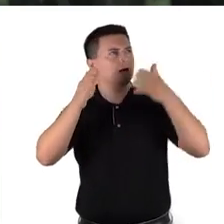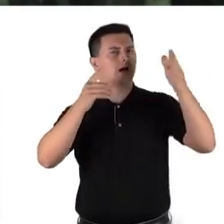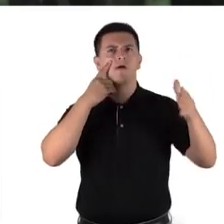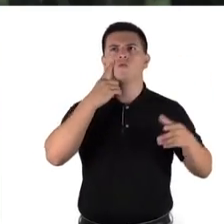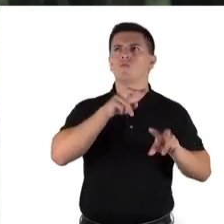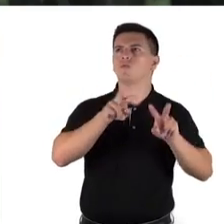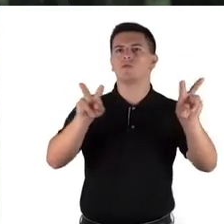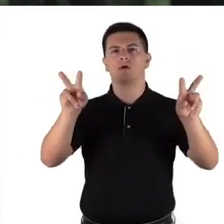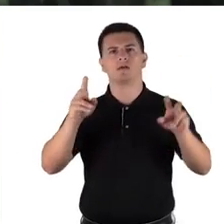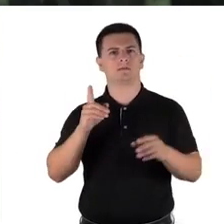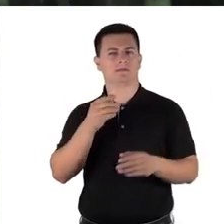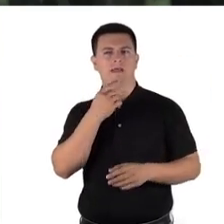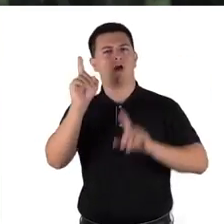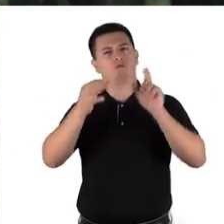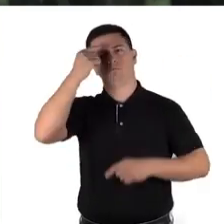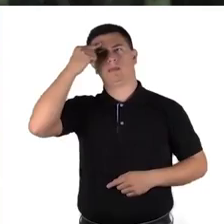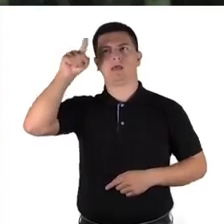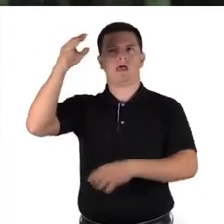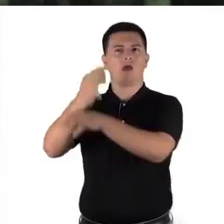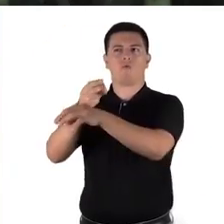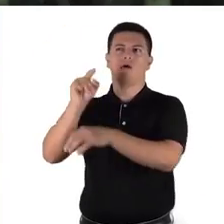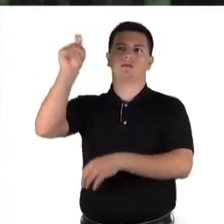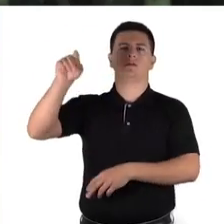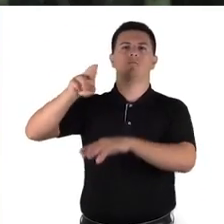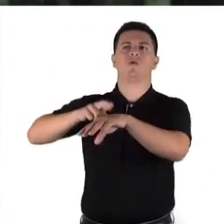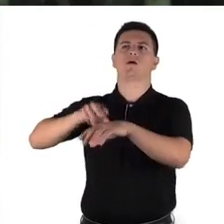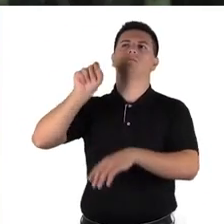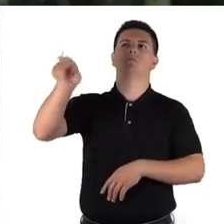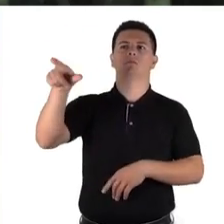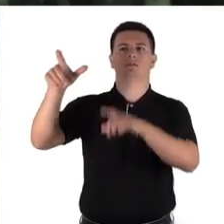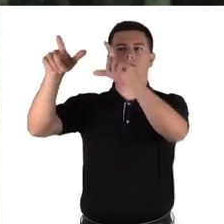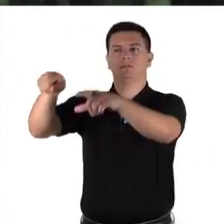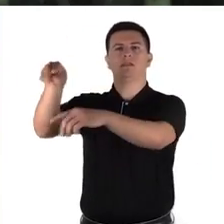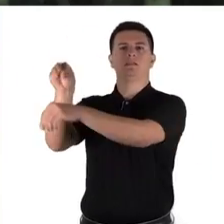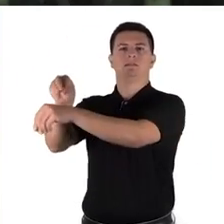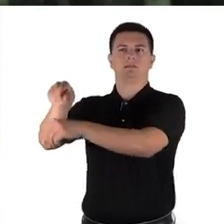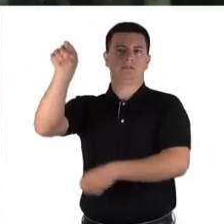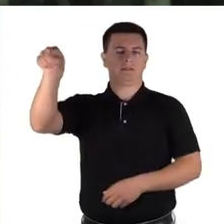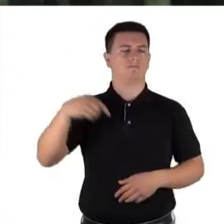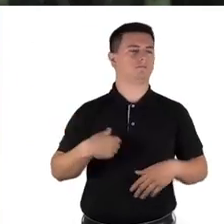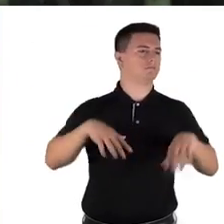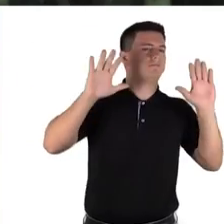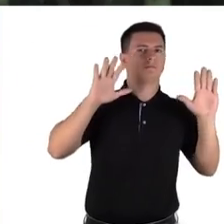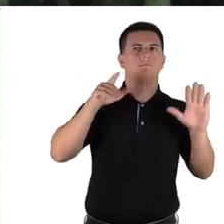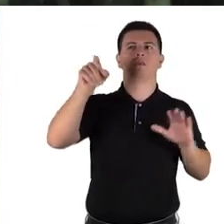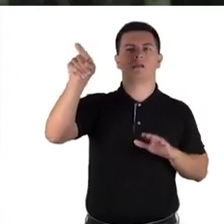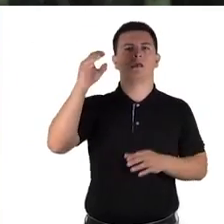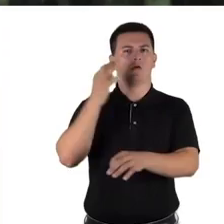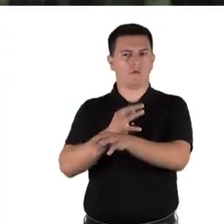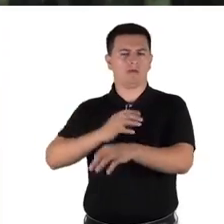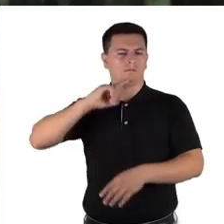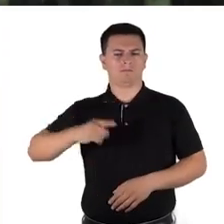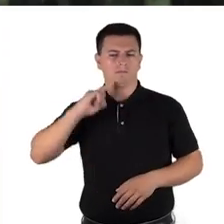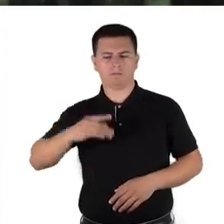explorar, para aprender otras cosas más allá del constructo este de que solo en la escuela se aprende. Claro. Que es lo que está a veces también como muy instalado,